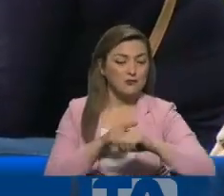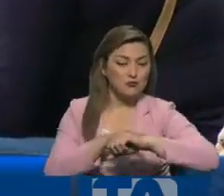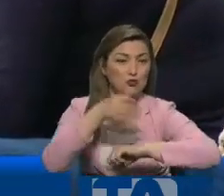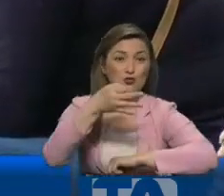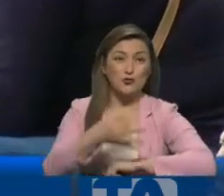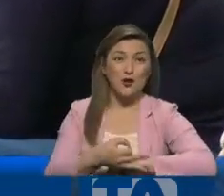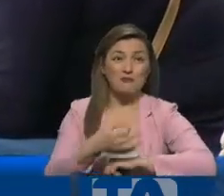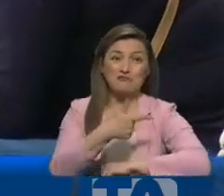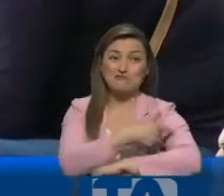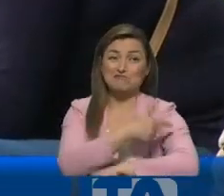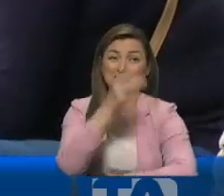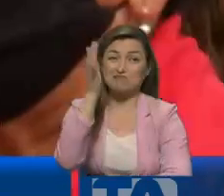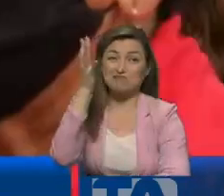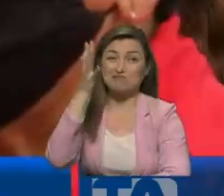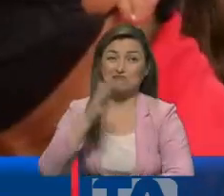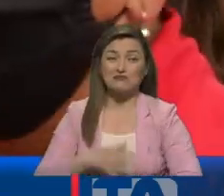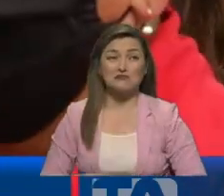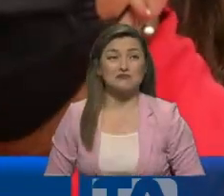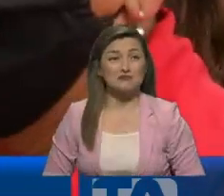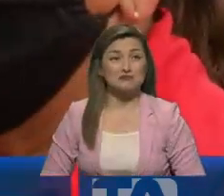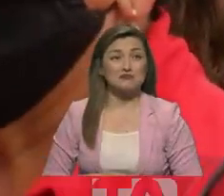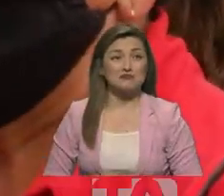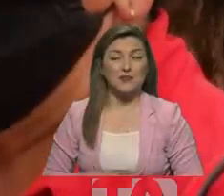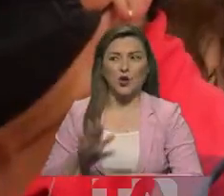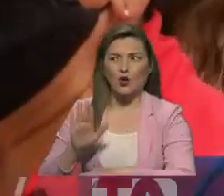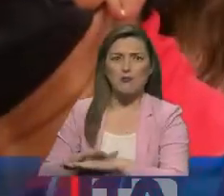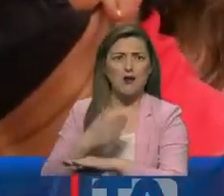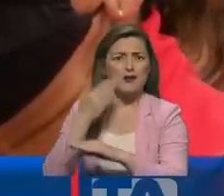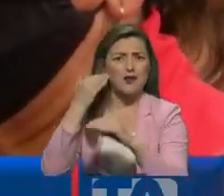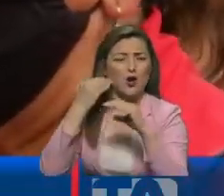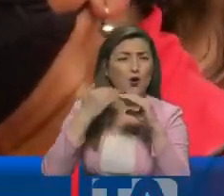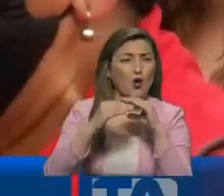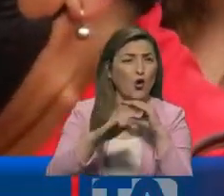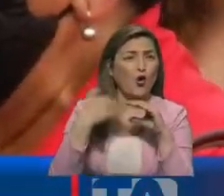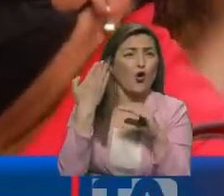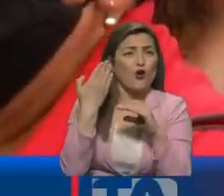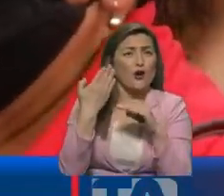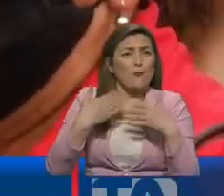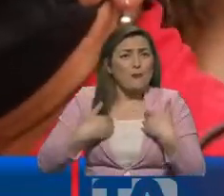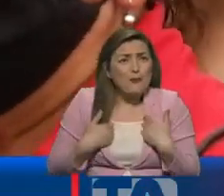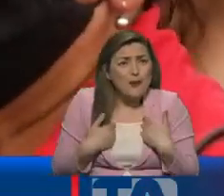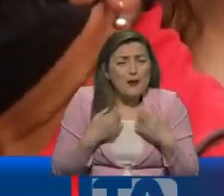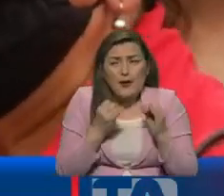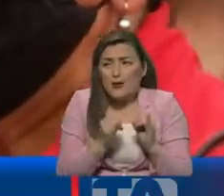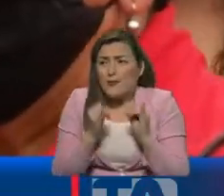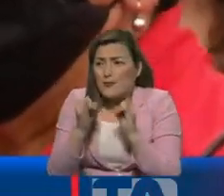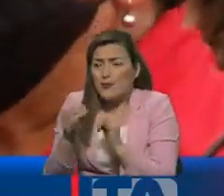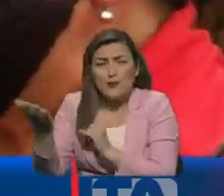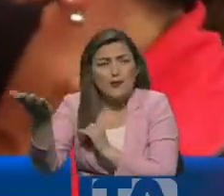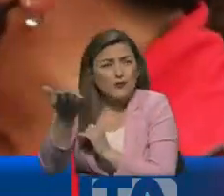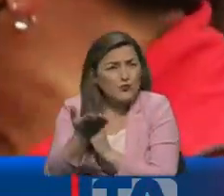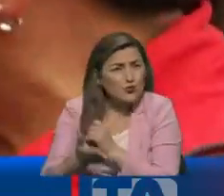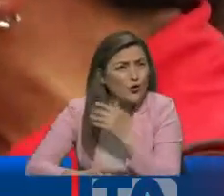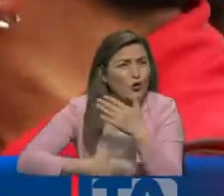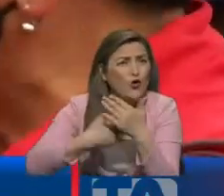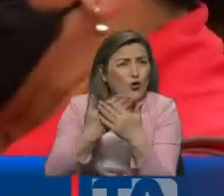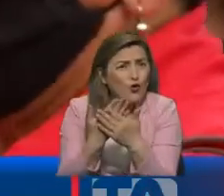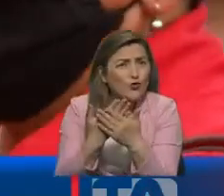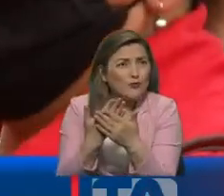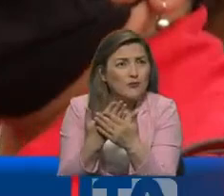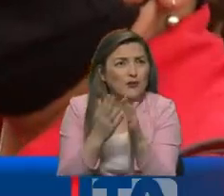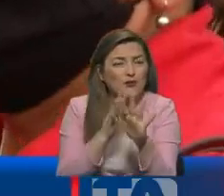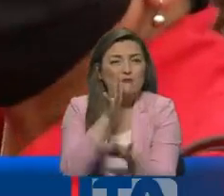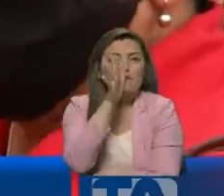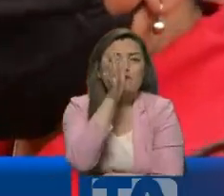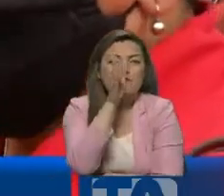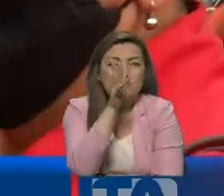puntuales, la vacuna no llegó. Convocan por correo electrónico a cada una de las personas para que nos hagan esta